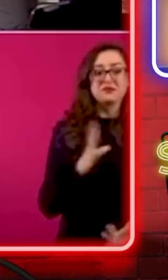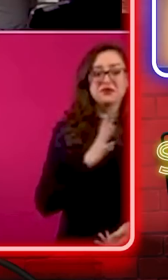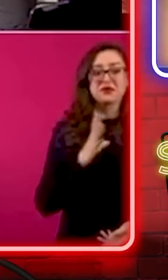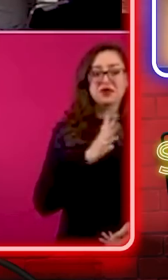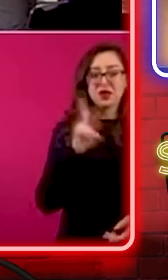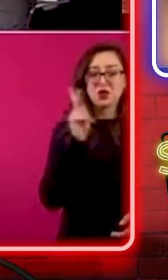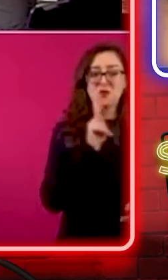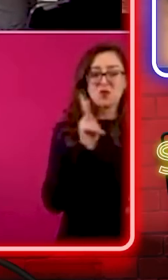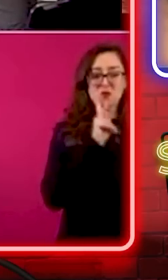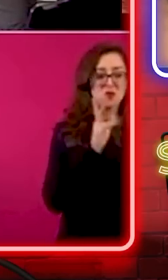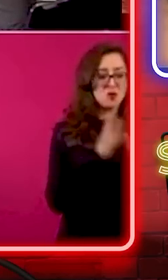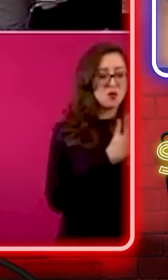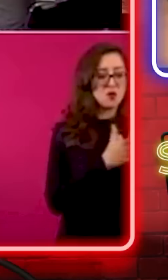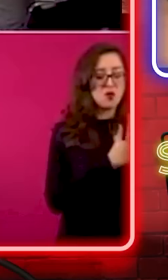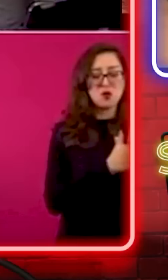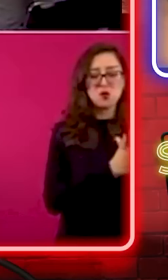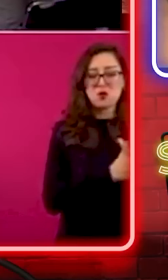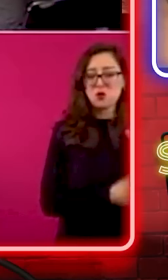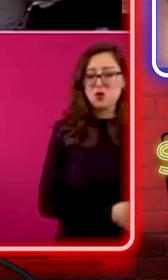todas.